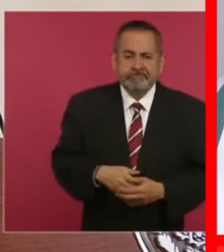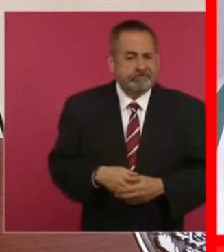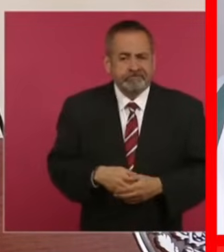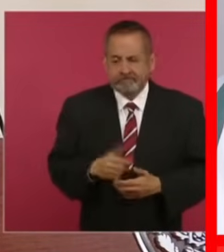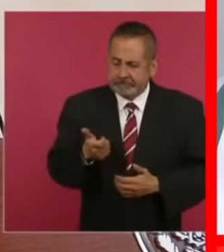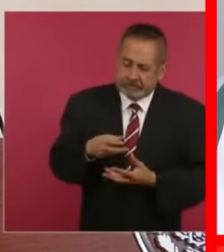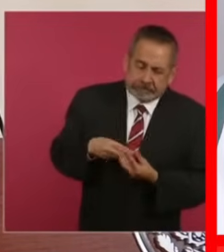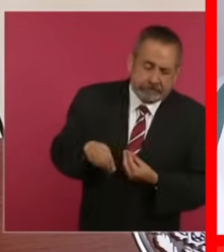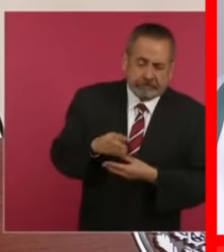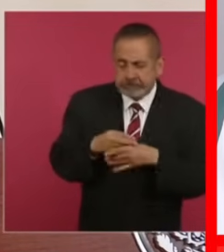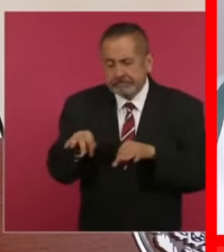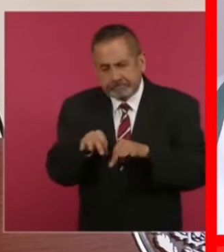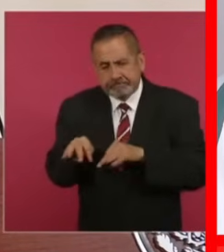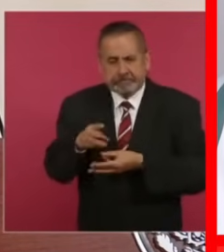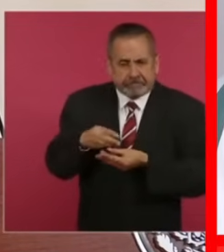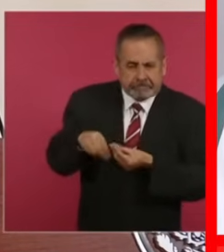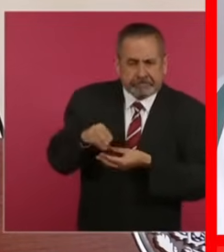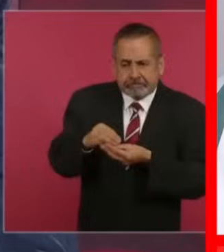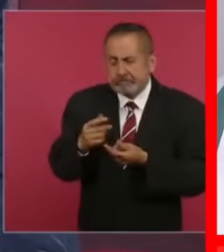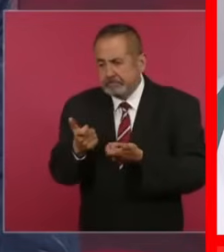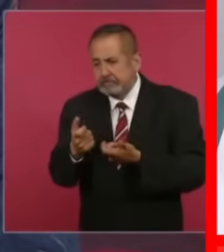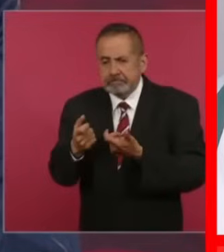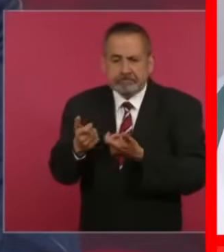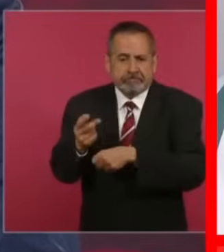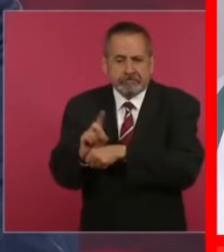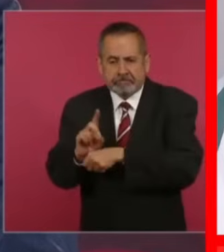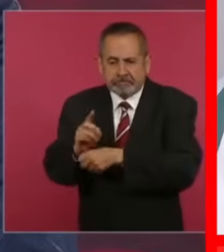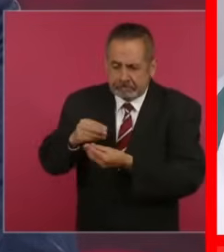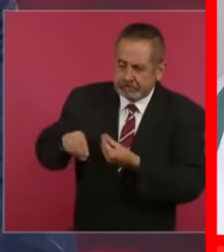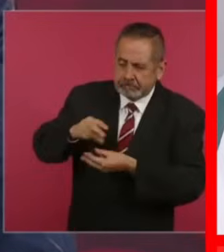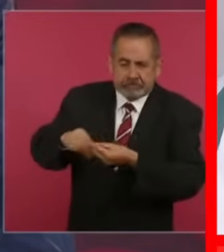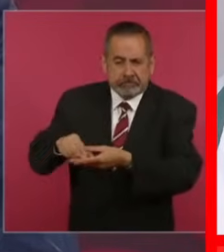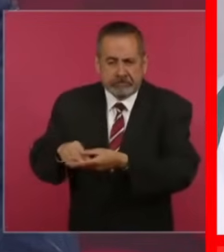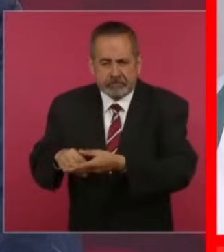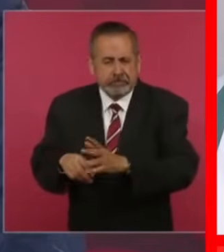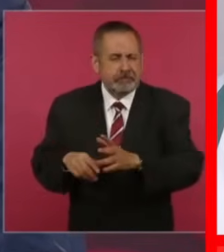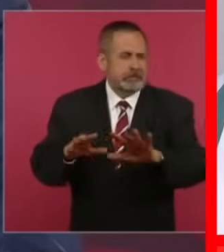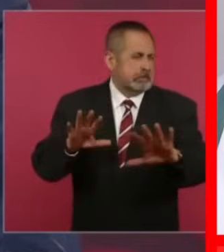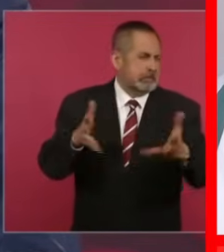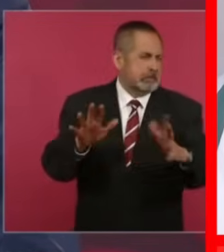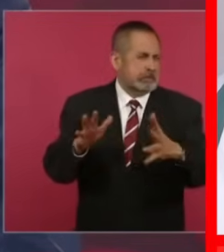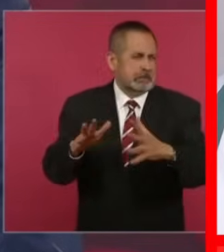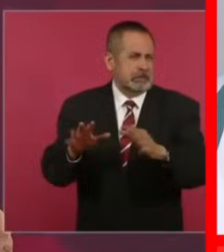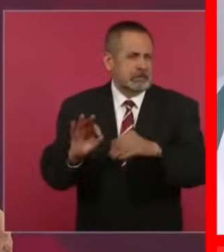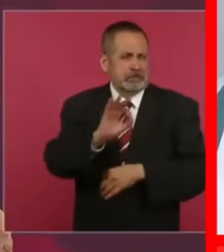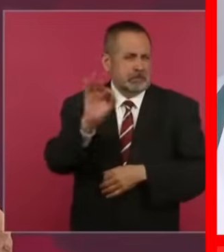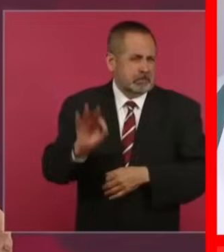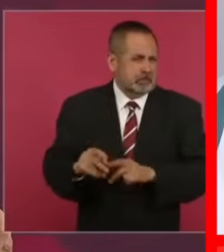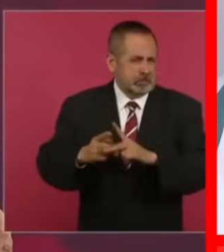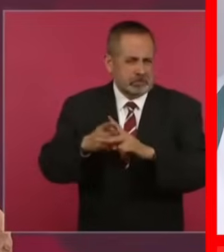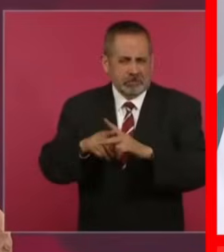solo tienen recursos para lo básico en promedio los